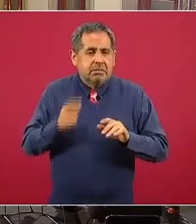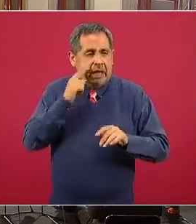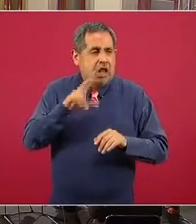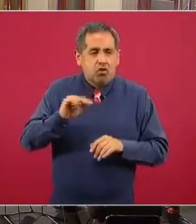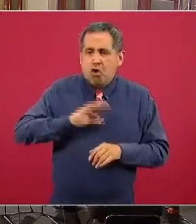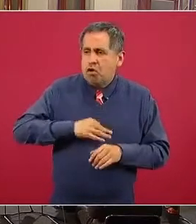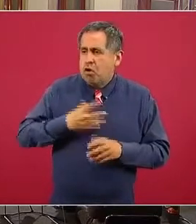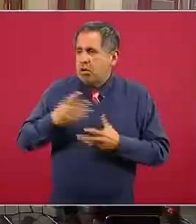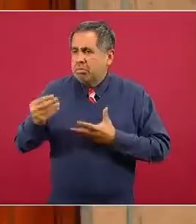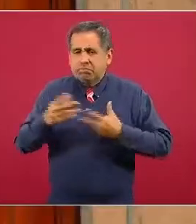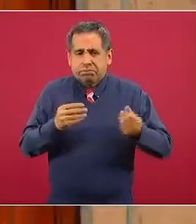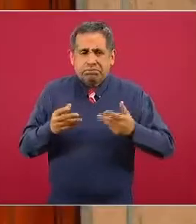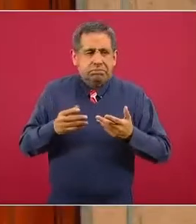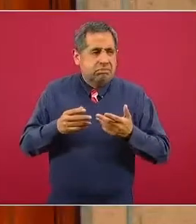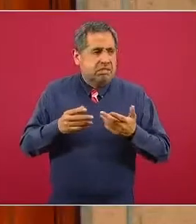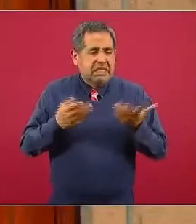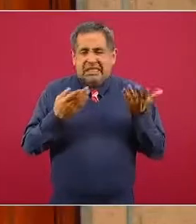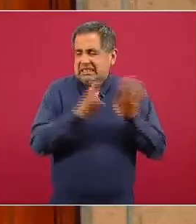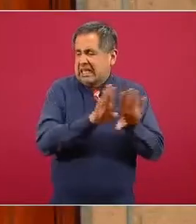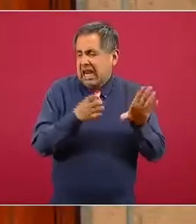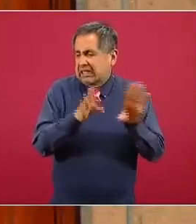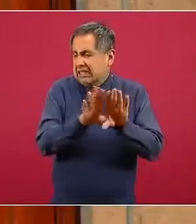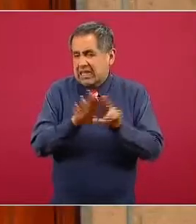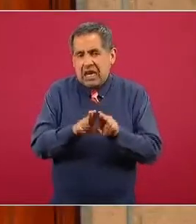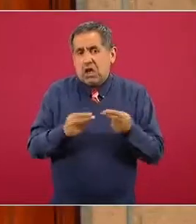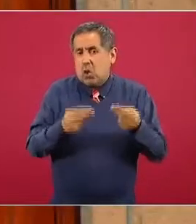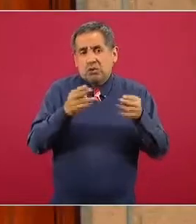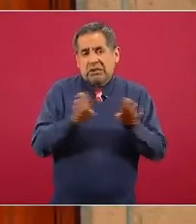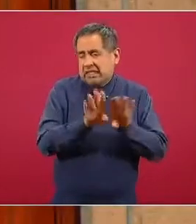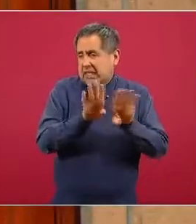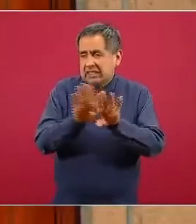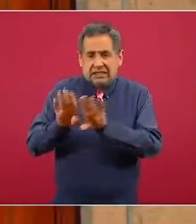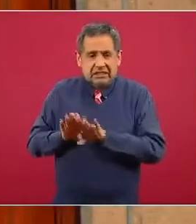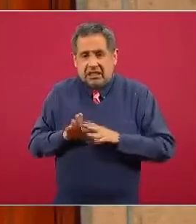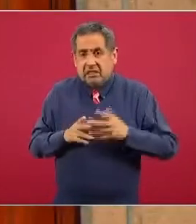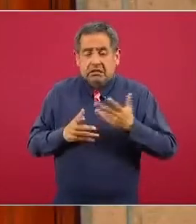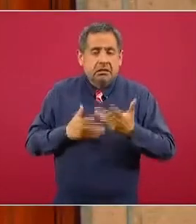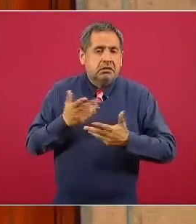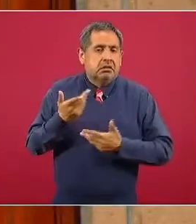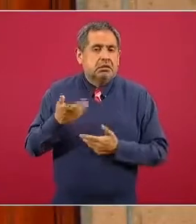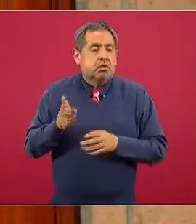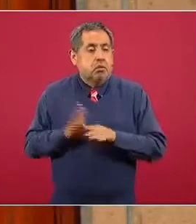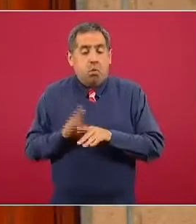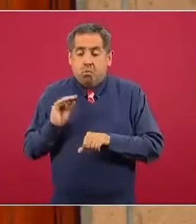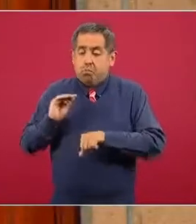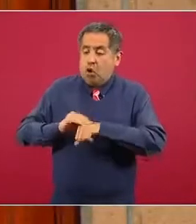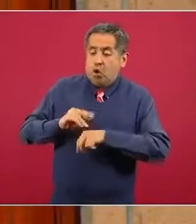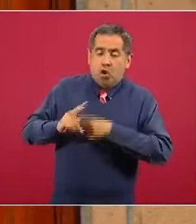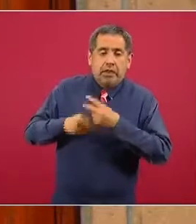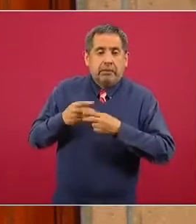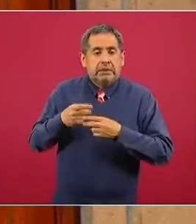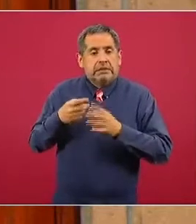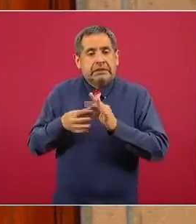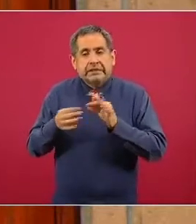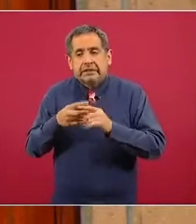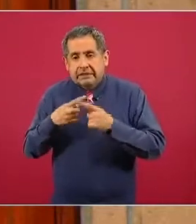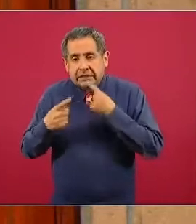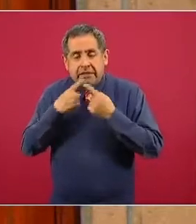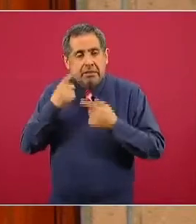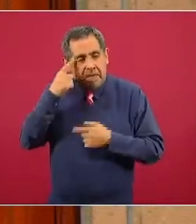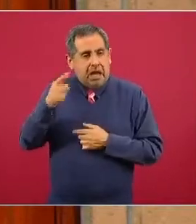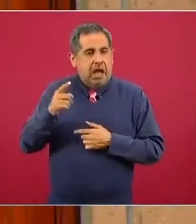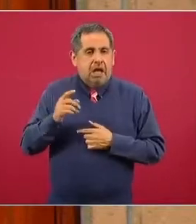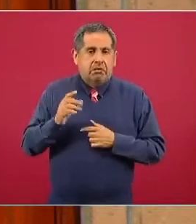contagios, disminución de la actividad social, sobre todo en los espacios públicos, la implementación de acciones para